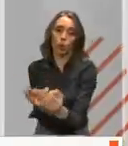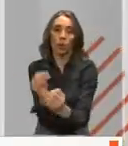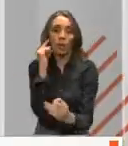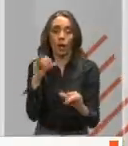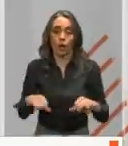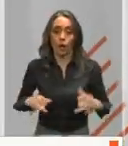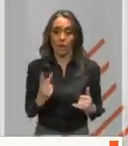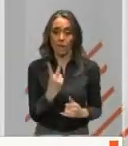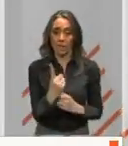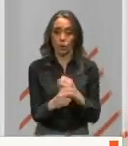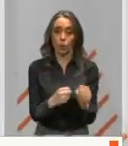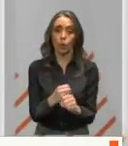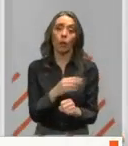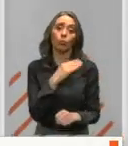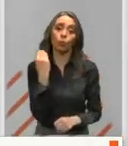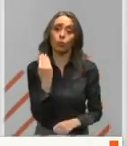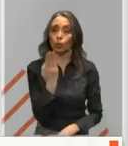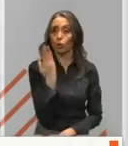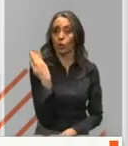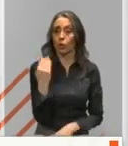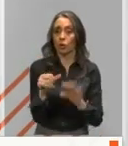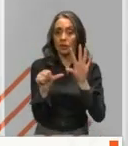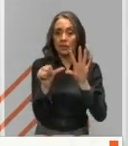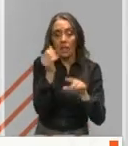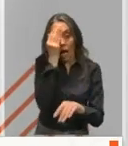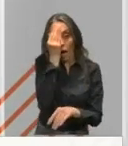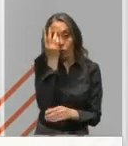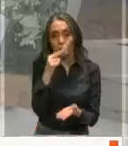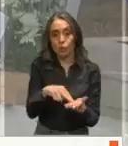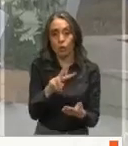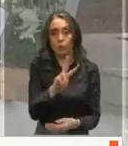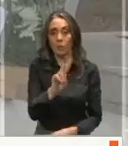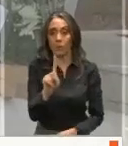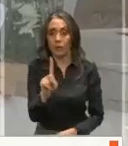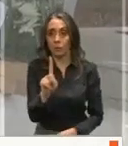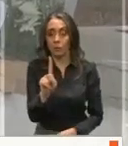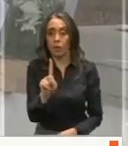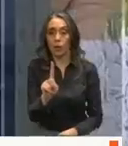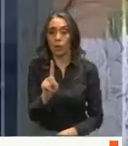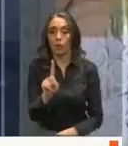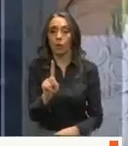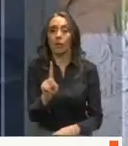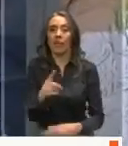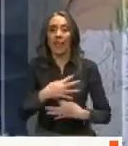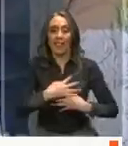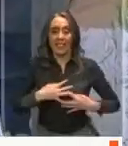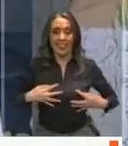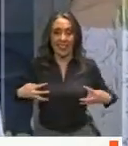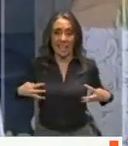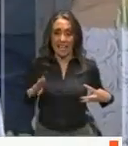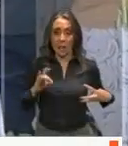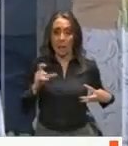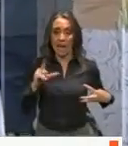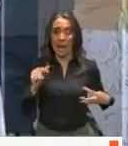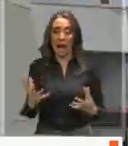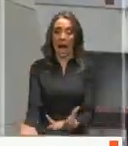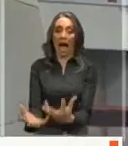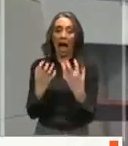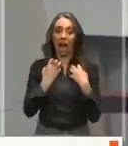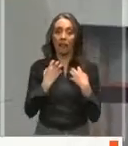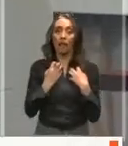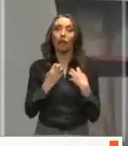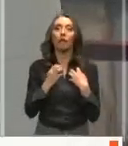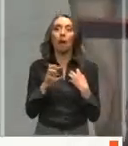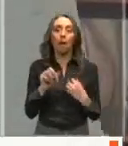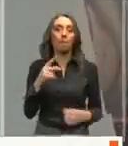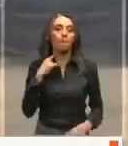de 21 años falleció el pasado 6 de agosto del 2021, luego que fuera atacada por un tigre de Bengala en el Parque Safari de